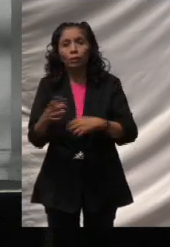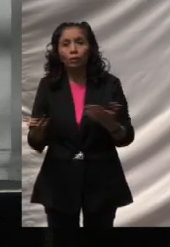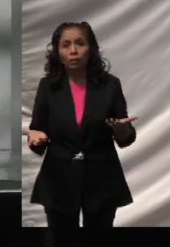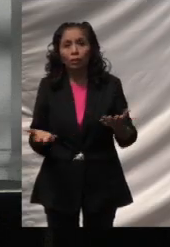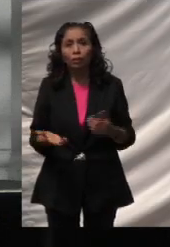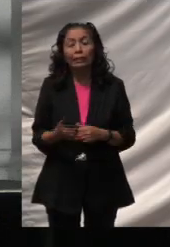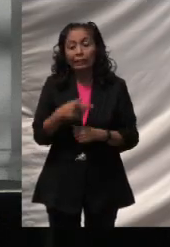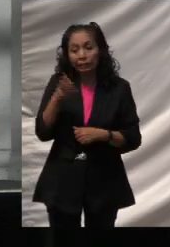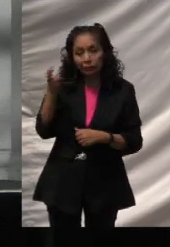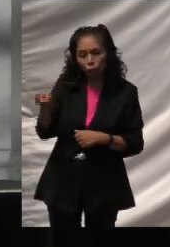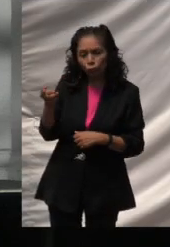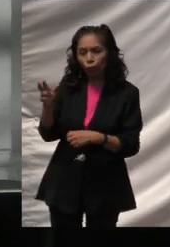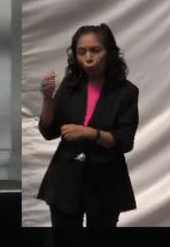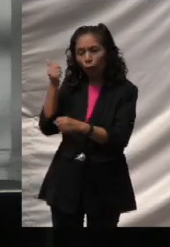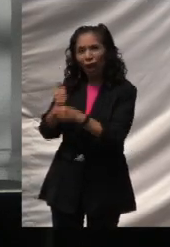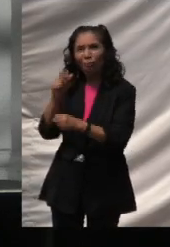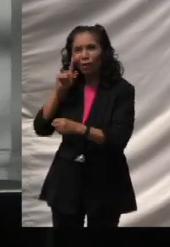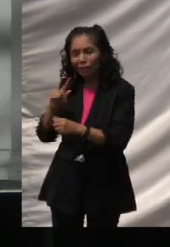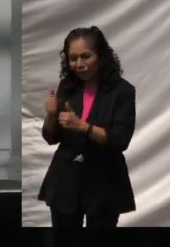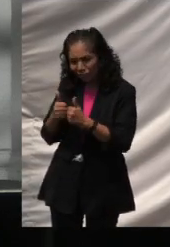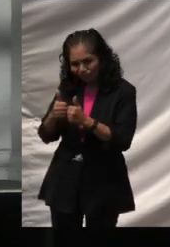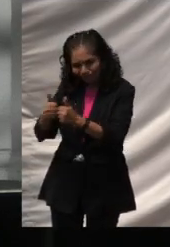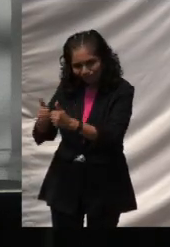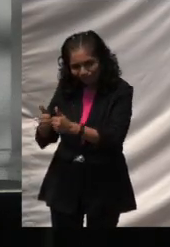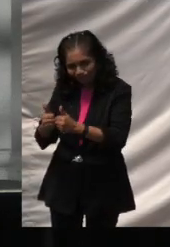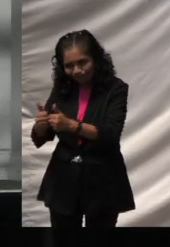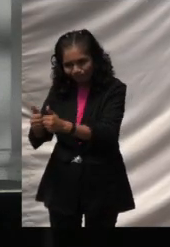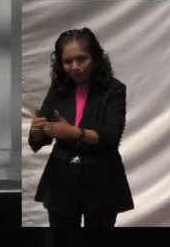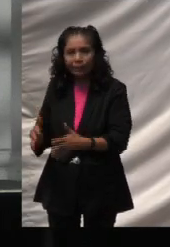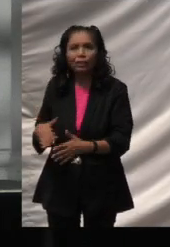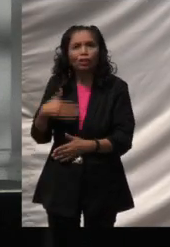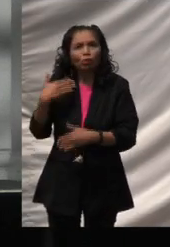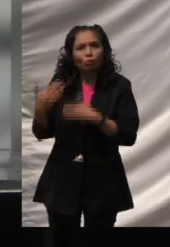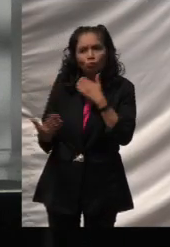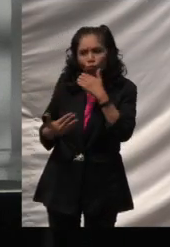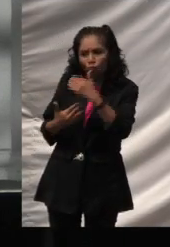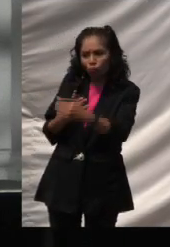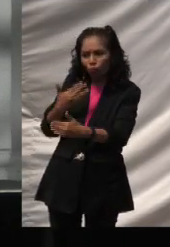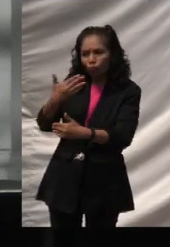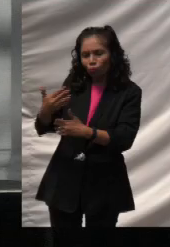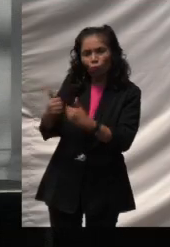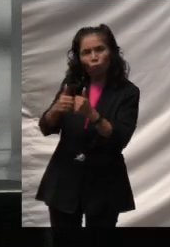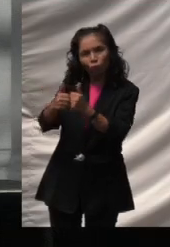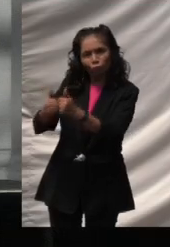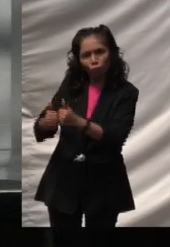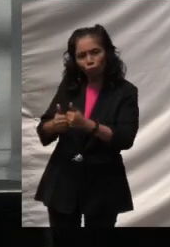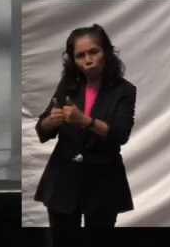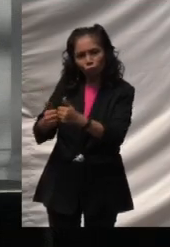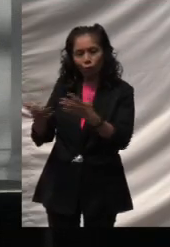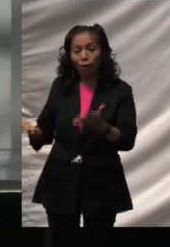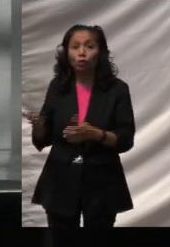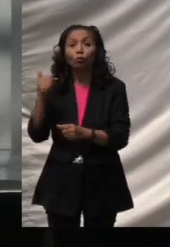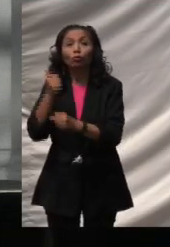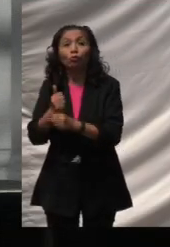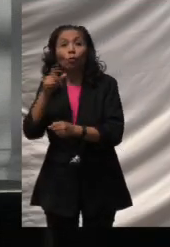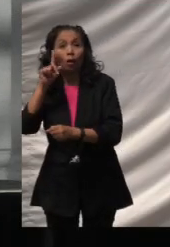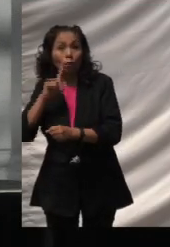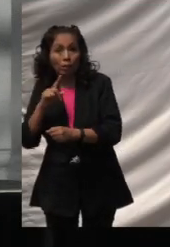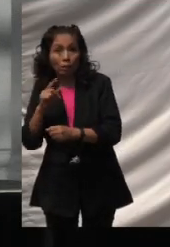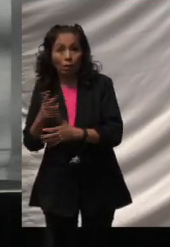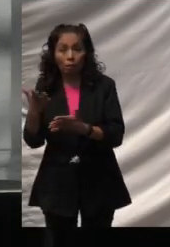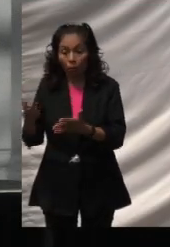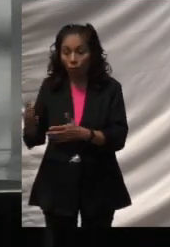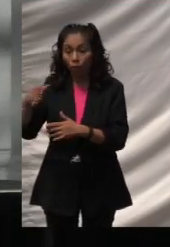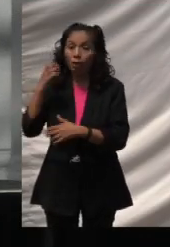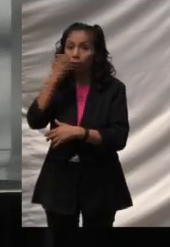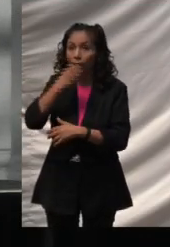más acompañamiento. Esto, con el paso del tiempo, se fue dando con mayor cercanía. Tan así que su abuelita, cada vez que la dejara